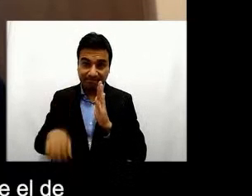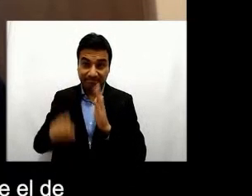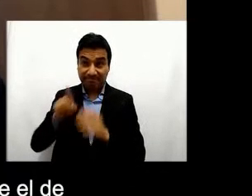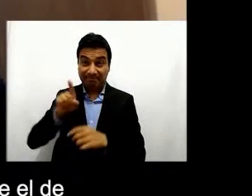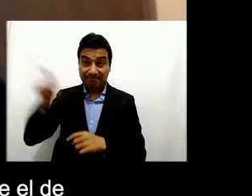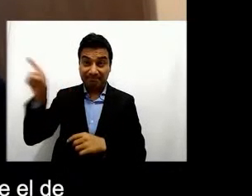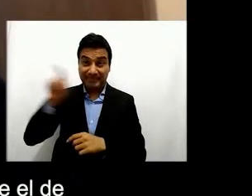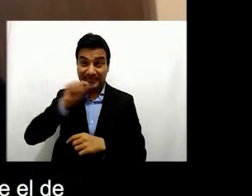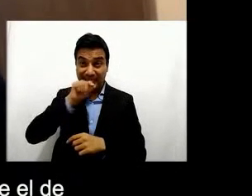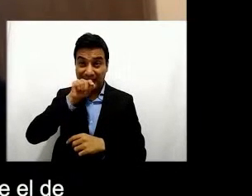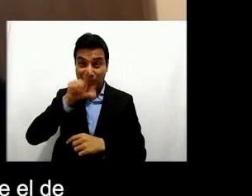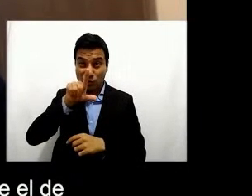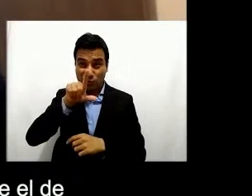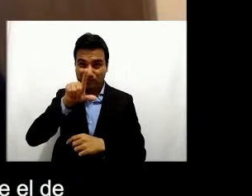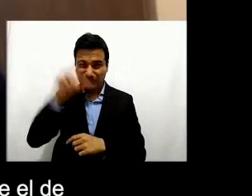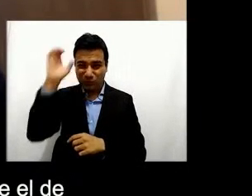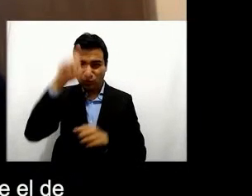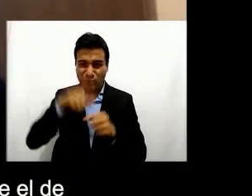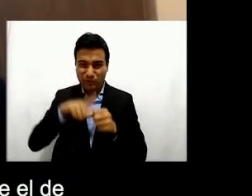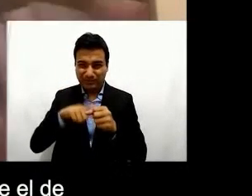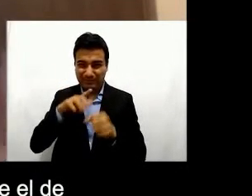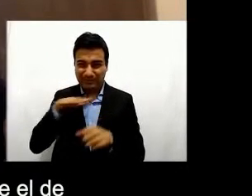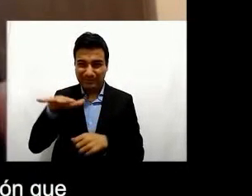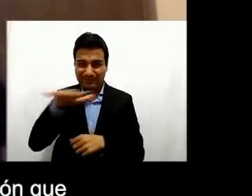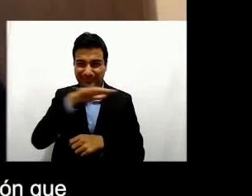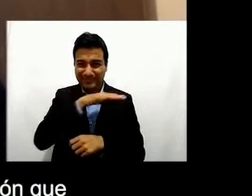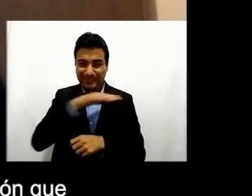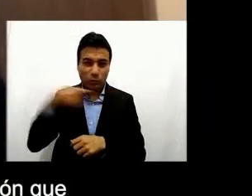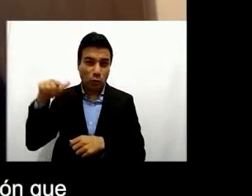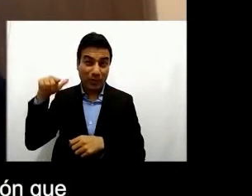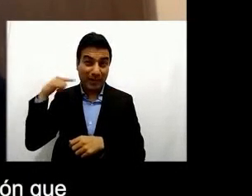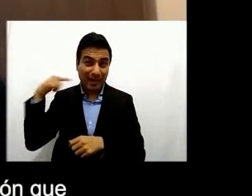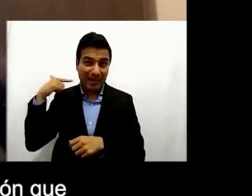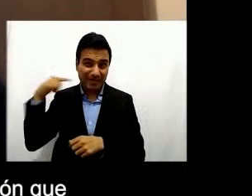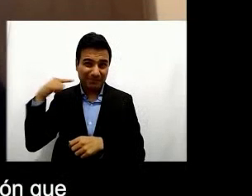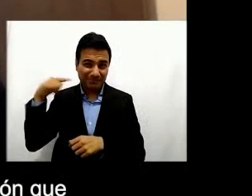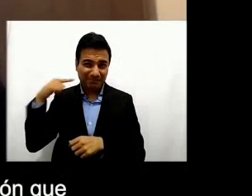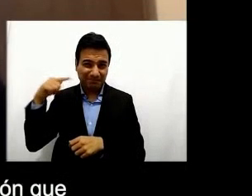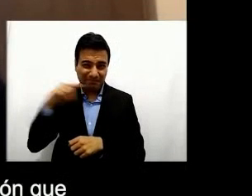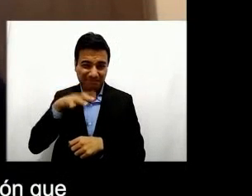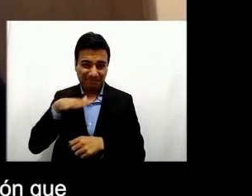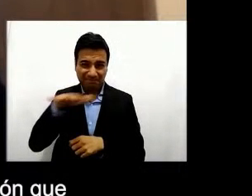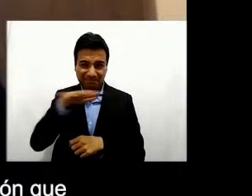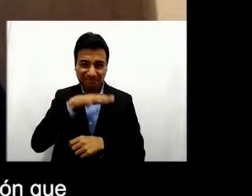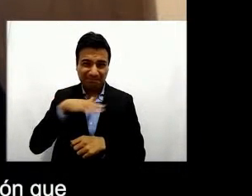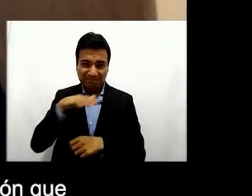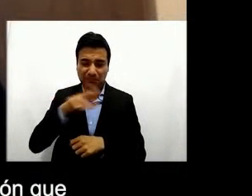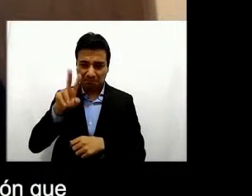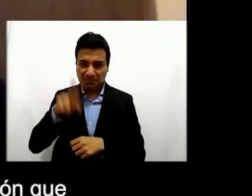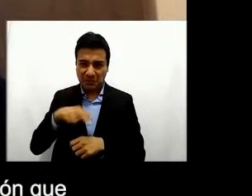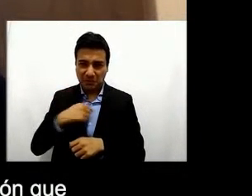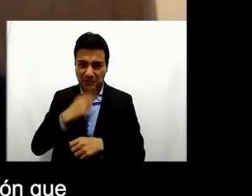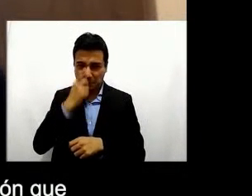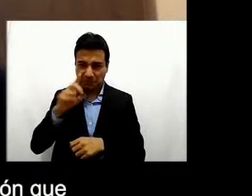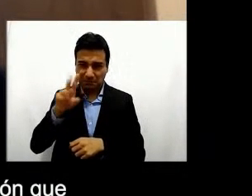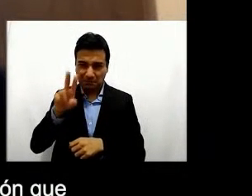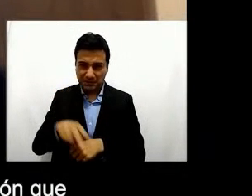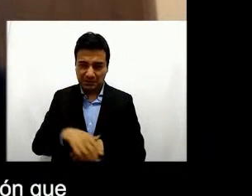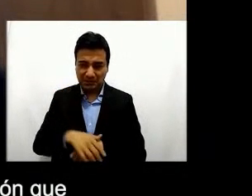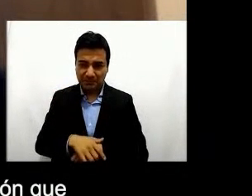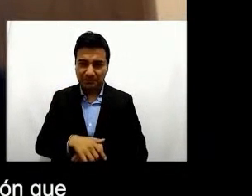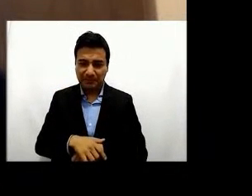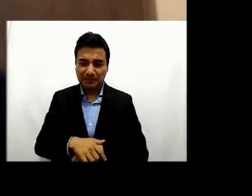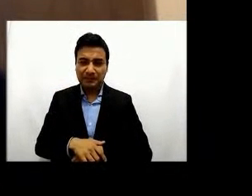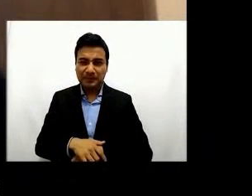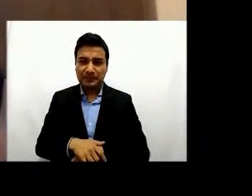como el sector cultural de Jalisco, y específicamente el de Guadalajara, para acotar y ser muy sinceros con la centralización que vivimos también en el